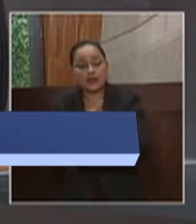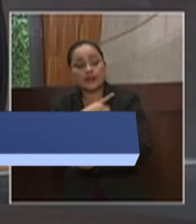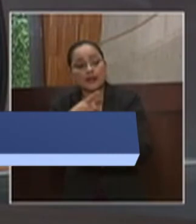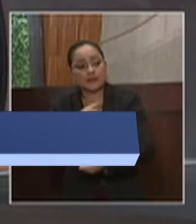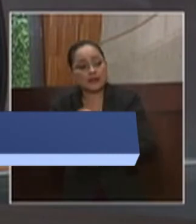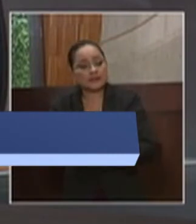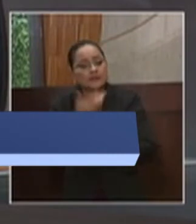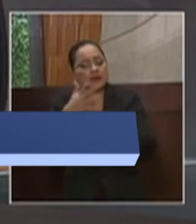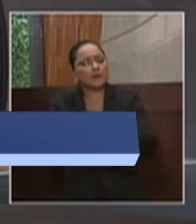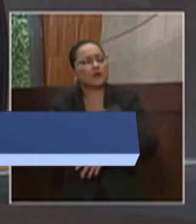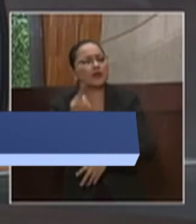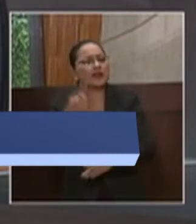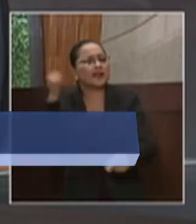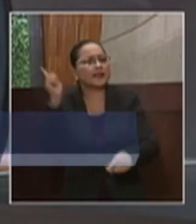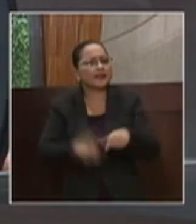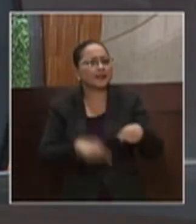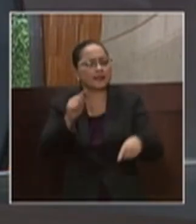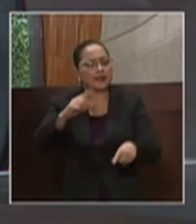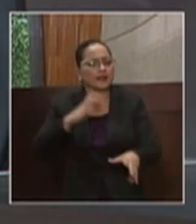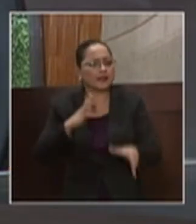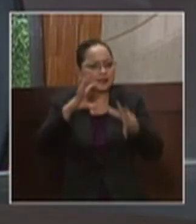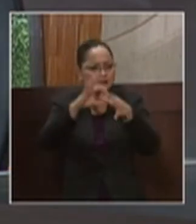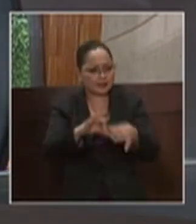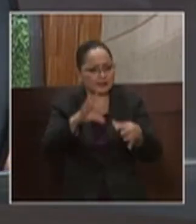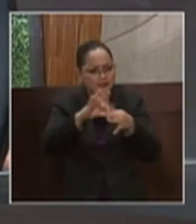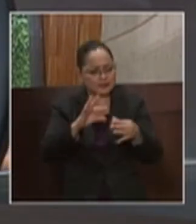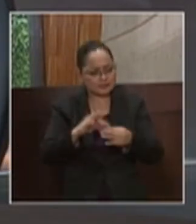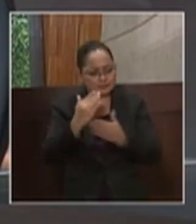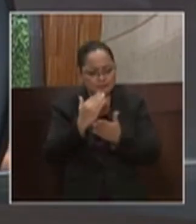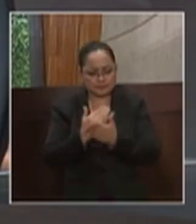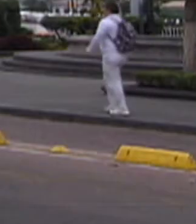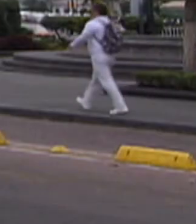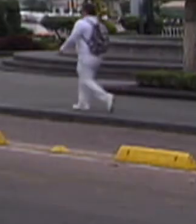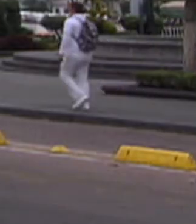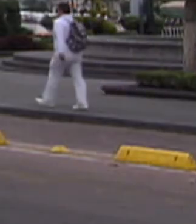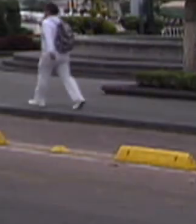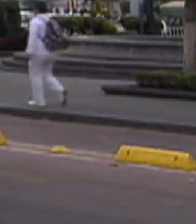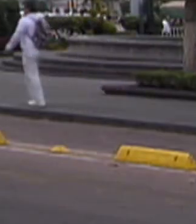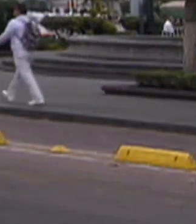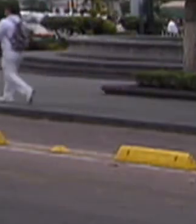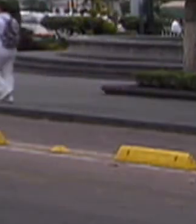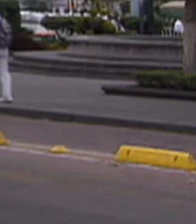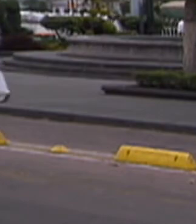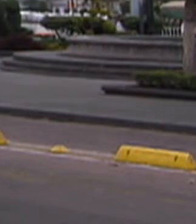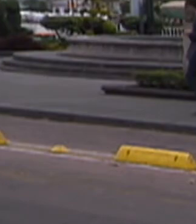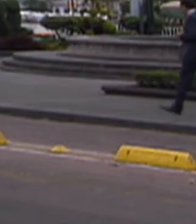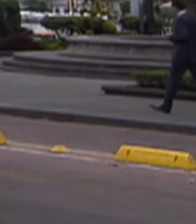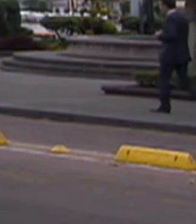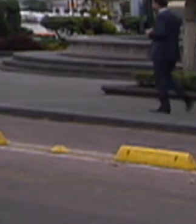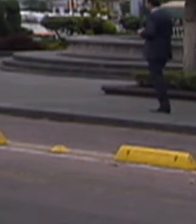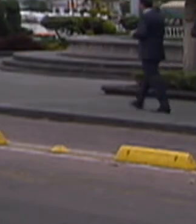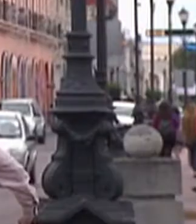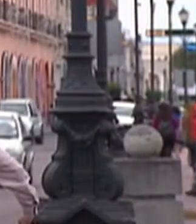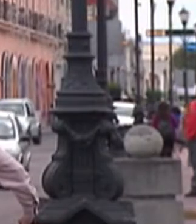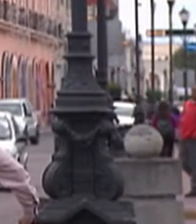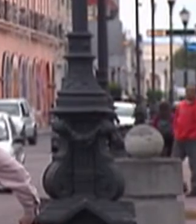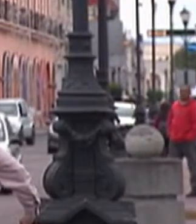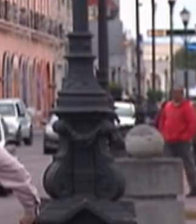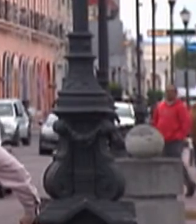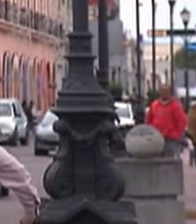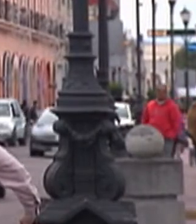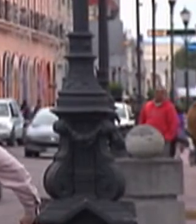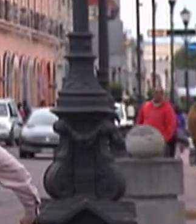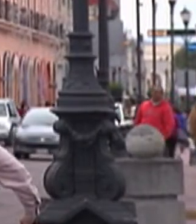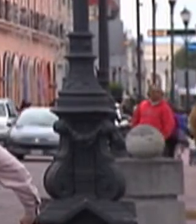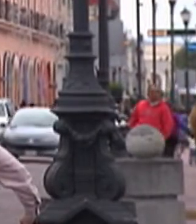que omitió en la sentencia que impugnan ante nosotros la sala también ordenó al secretario ejecutivo del